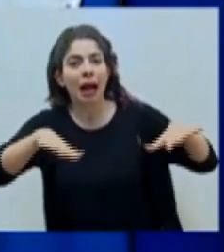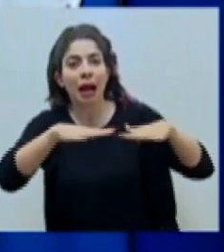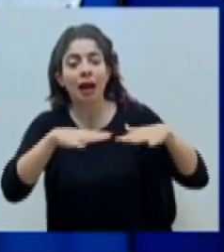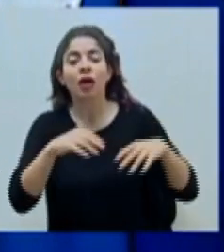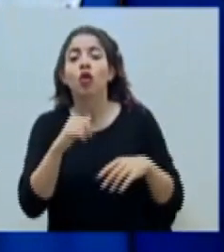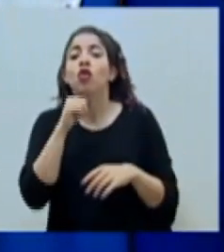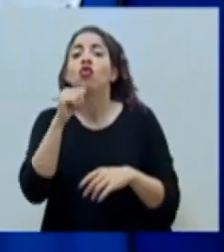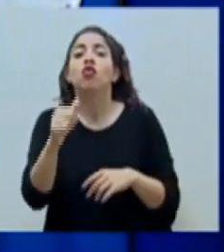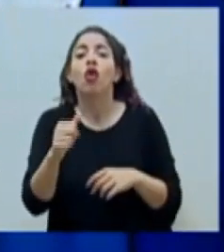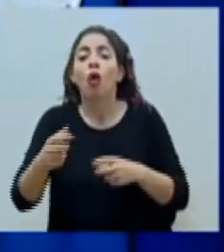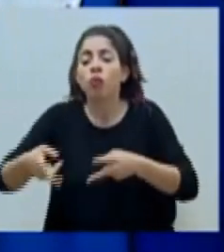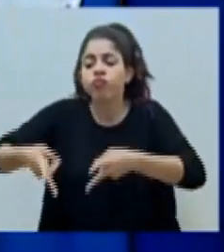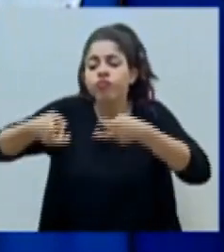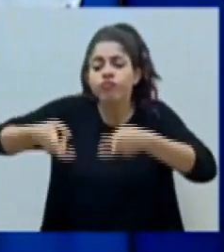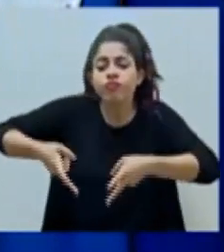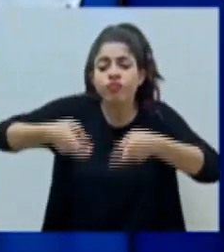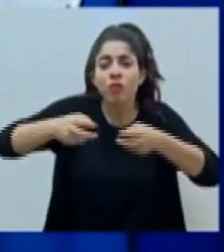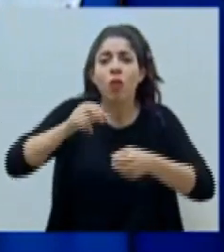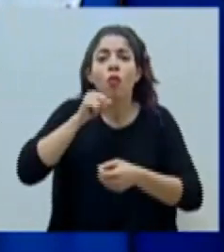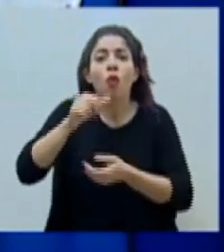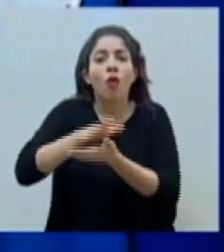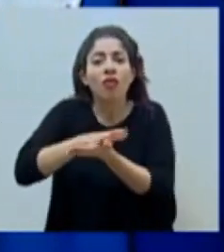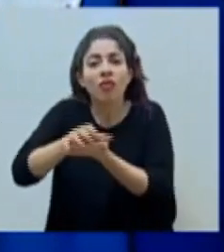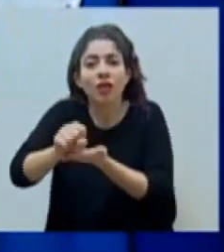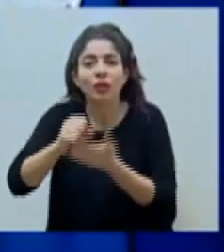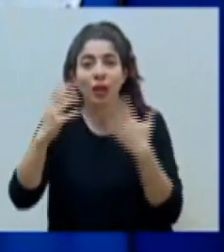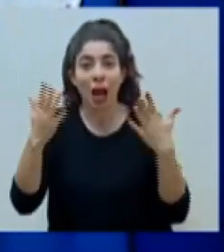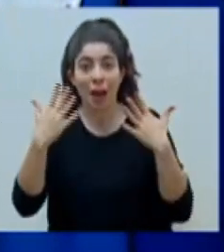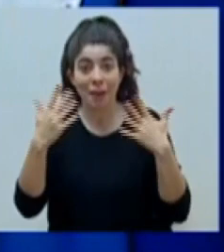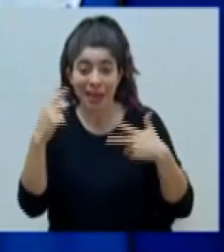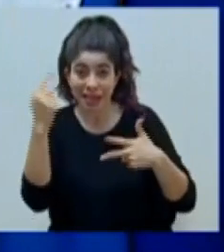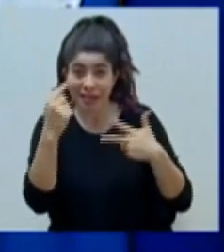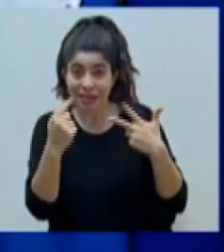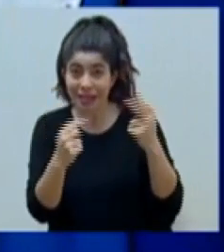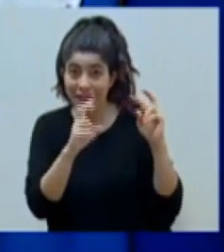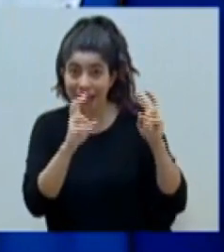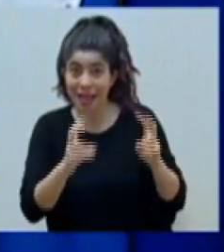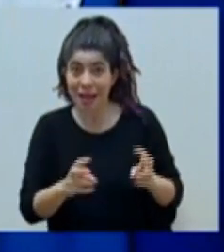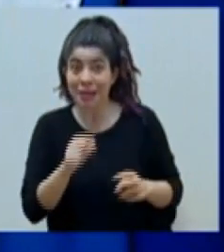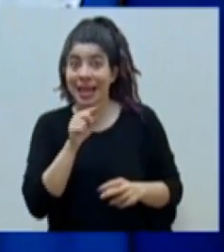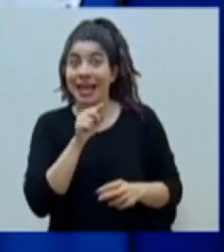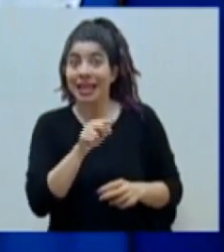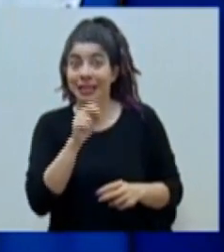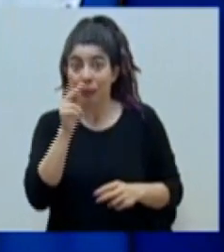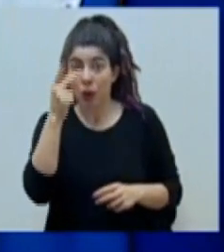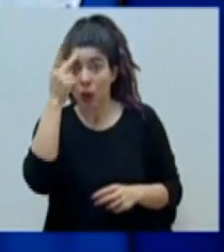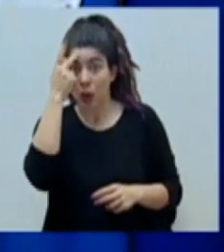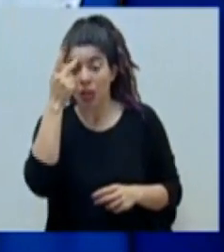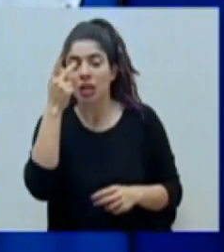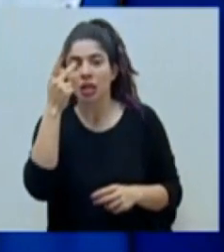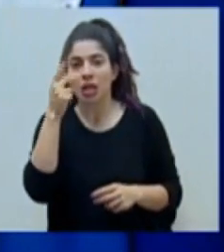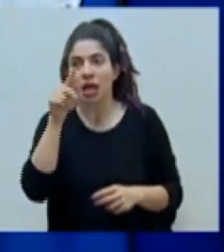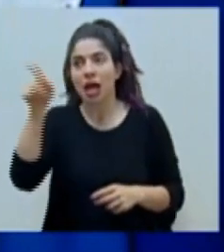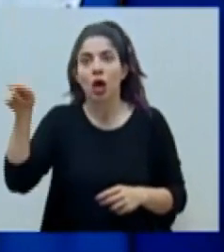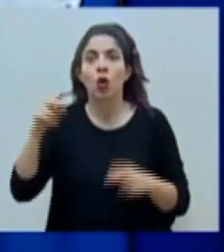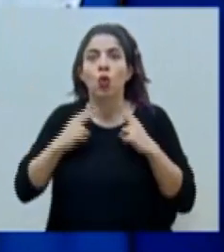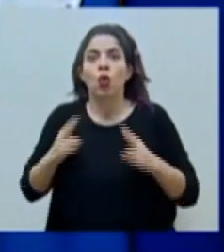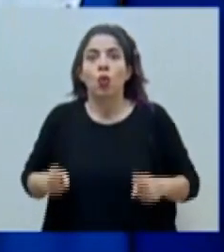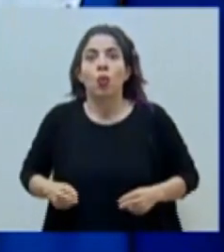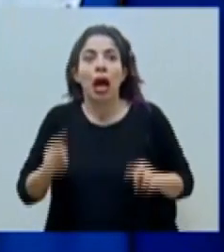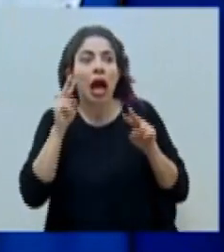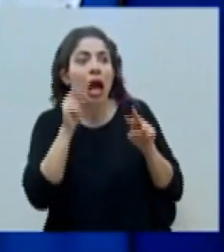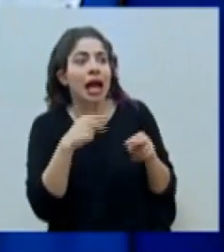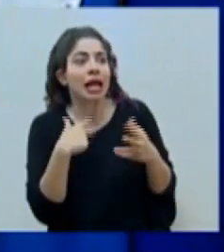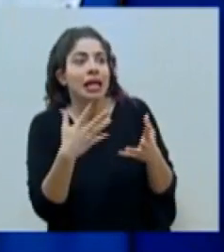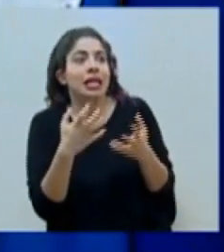no extractiva ni destructora de nuestro ambiente, es la que la humanidad está esperando a futuro. Y eso